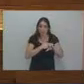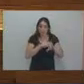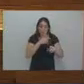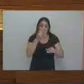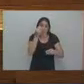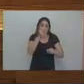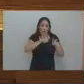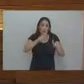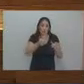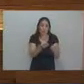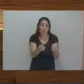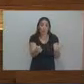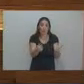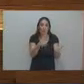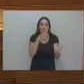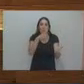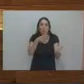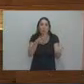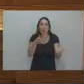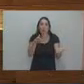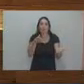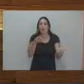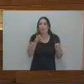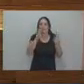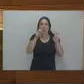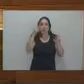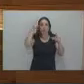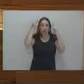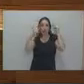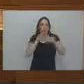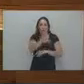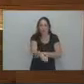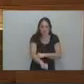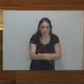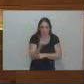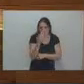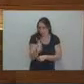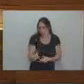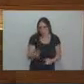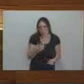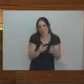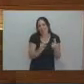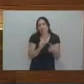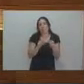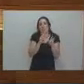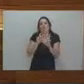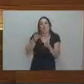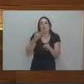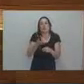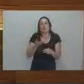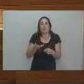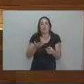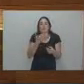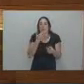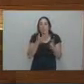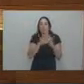fruto única y exclusivamente de la actividad depredadora del lobo. Yo creo que hay que discutir sobre cuestiones tan relevantes como el futuro del sector